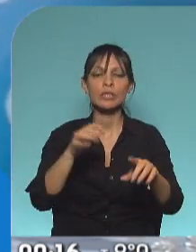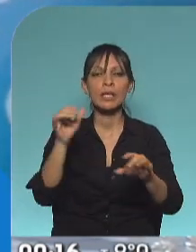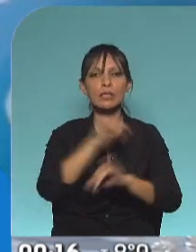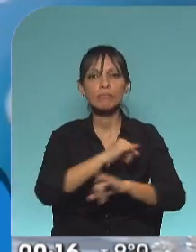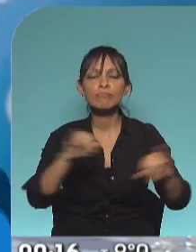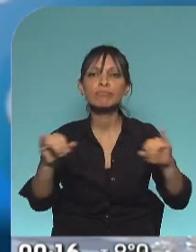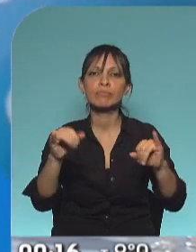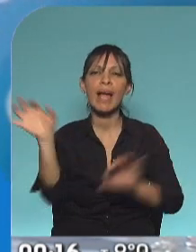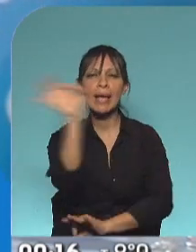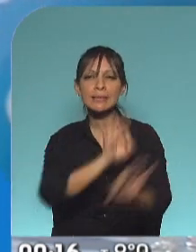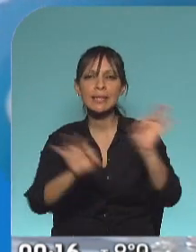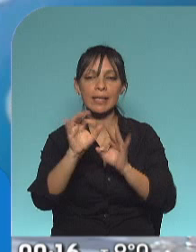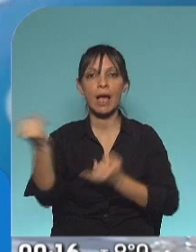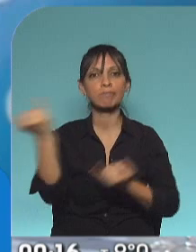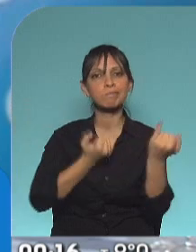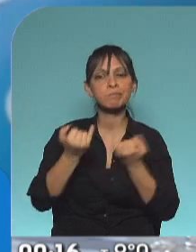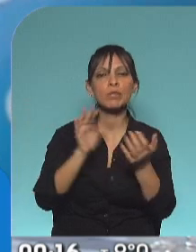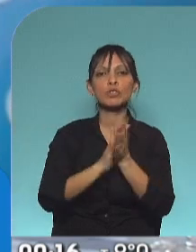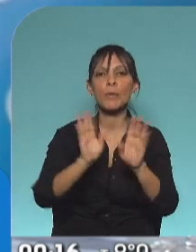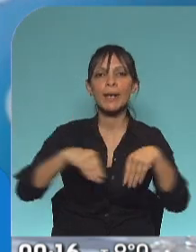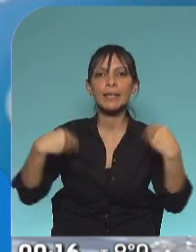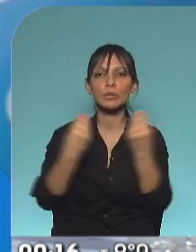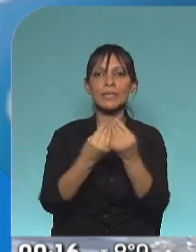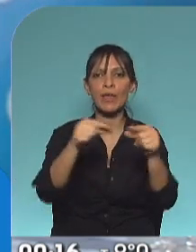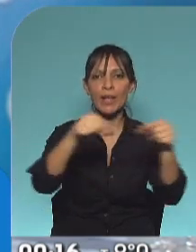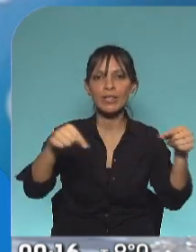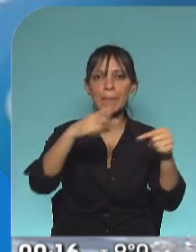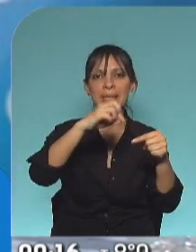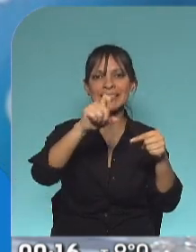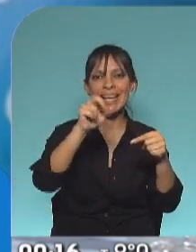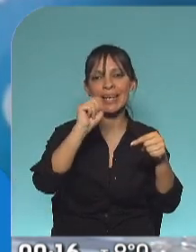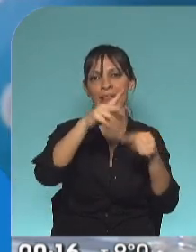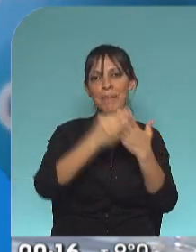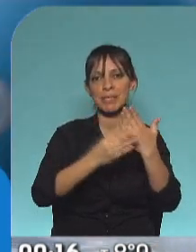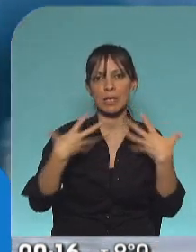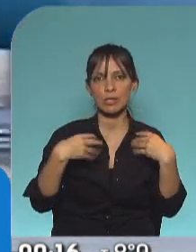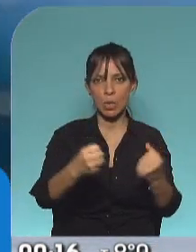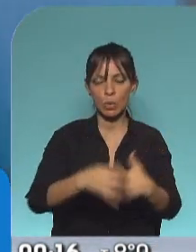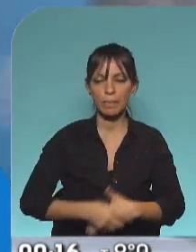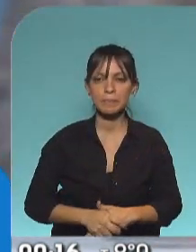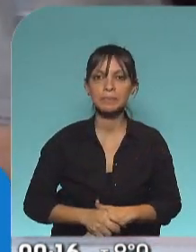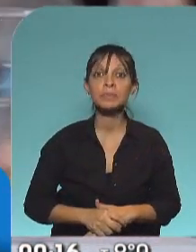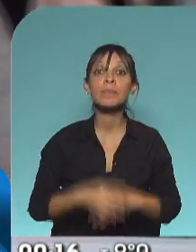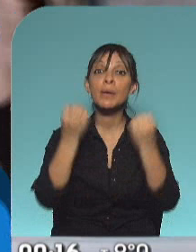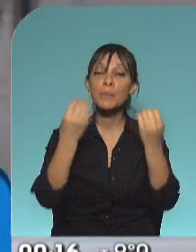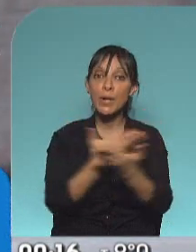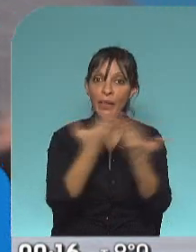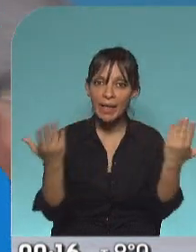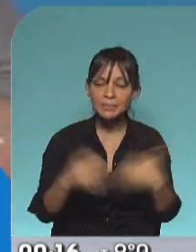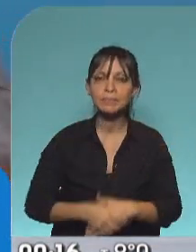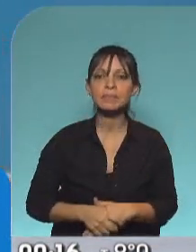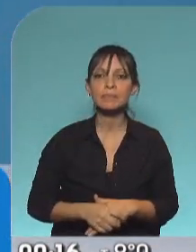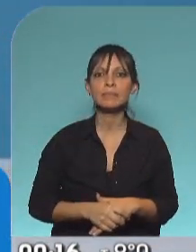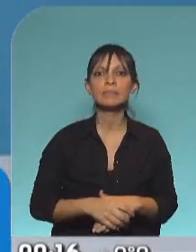nos va a contar los resultados de los últimos test serológicos que se hicieron desde el Ministerio de Salud. Buenos días. En el